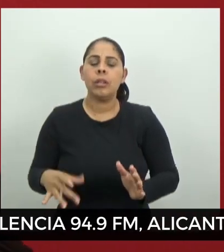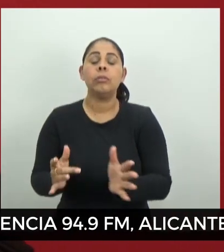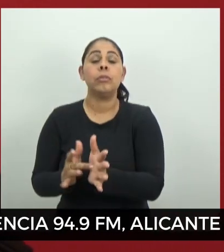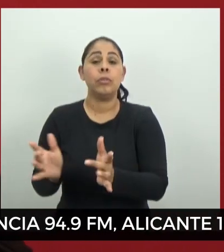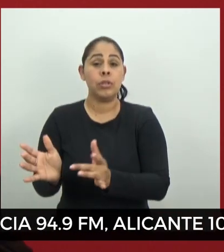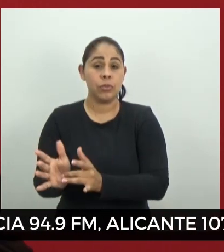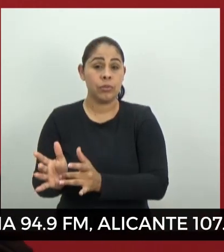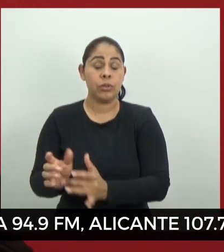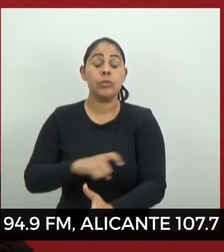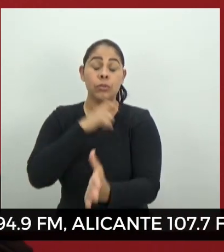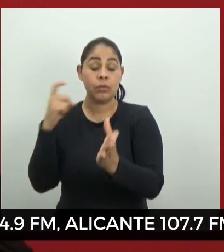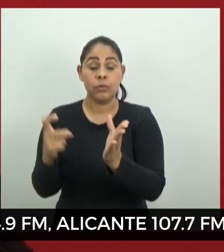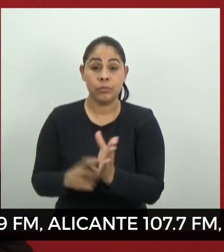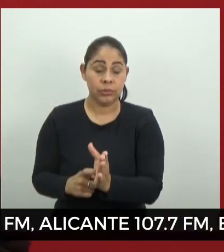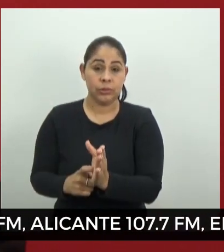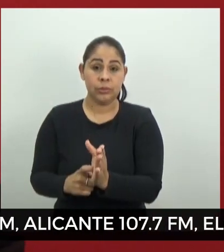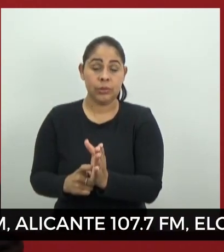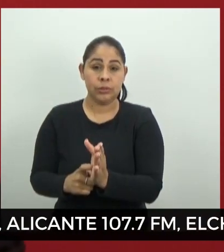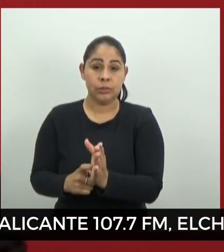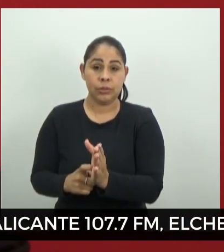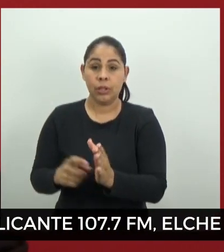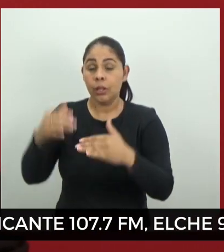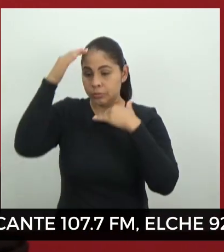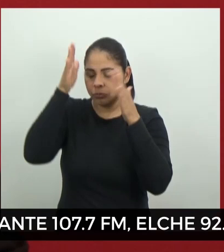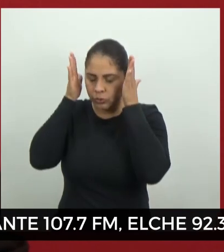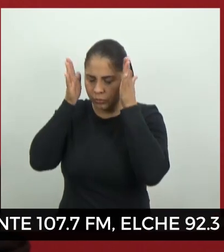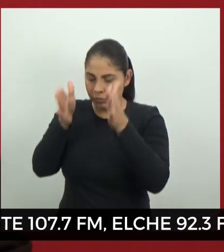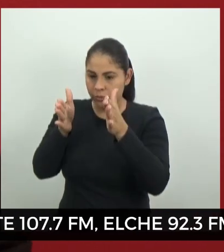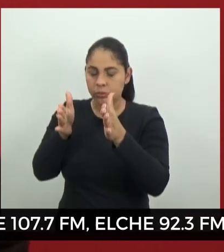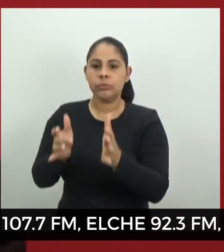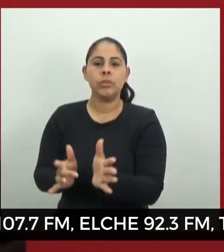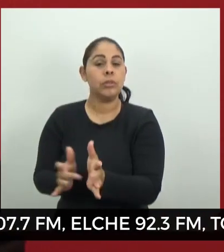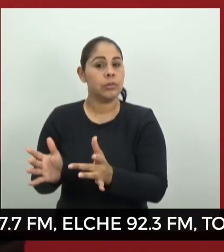completamente concentrado en Jesucristo.